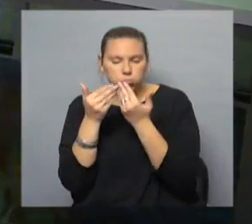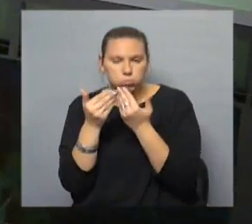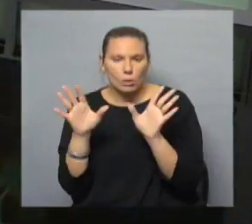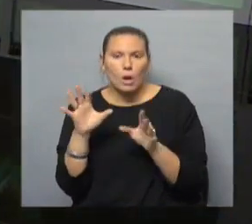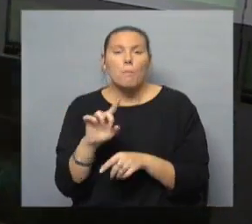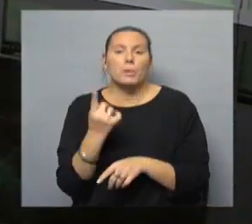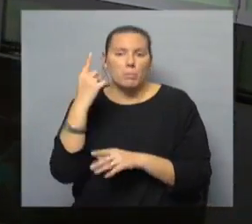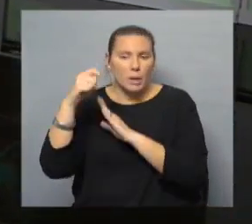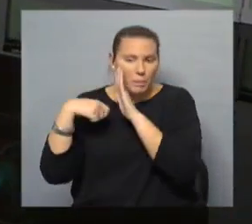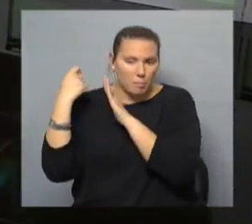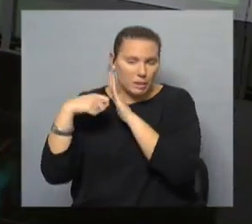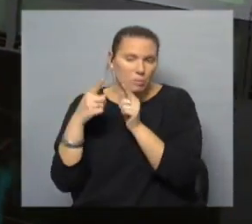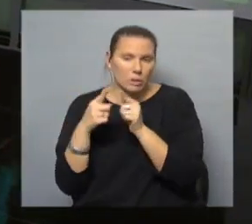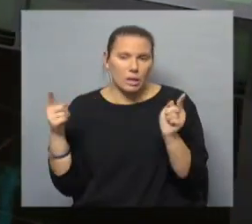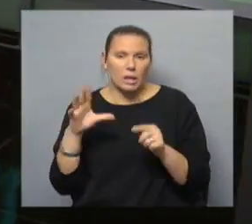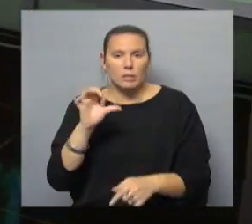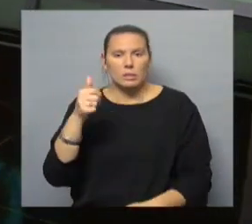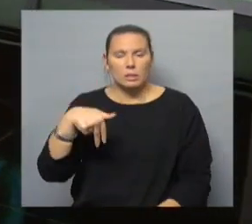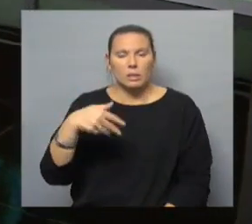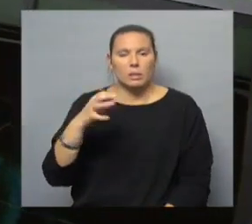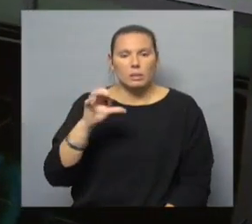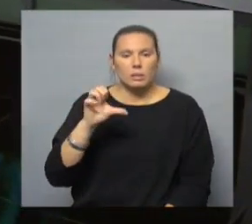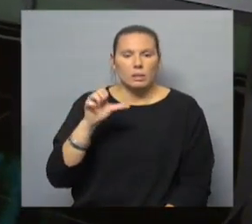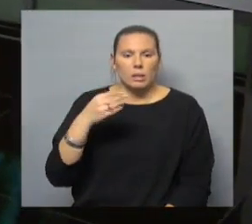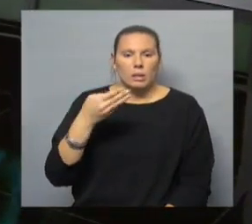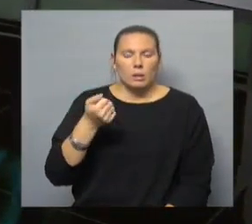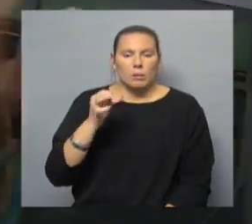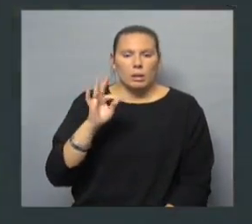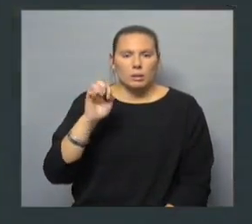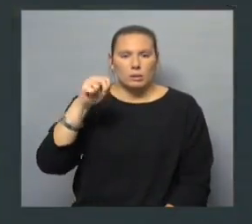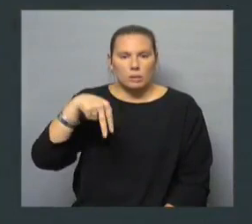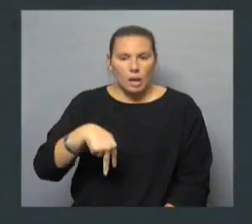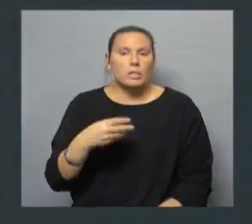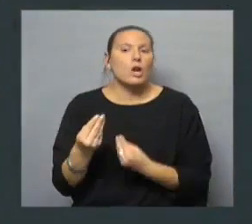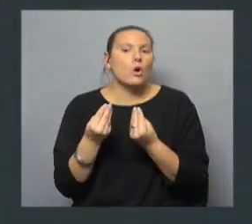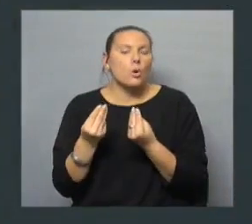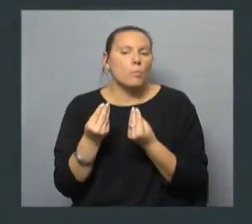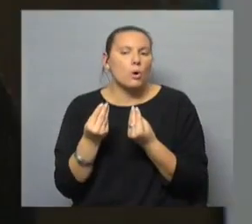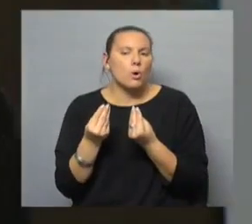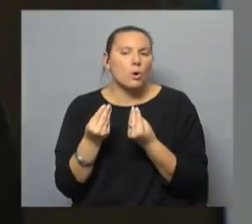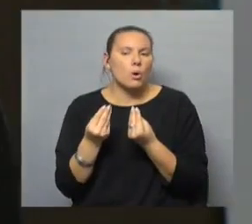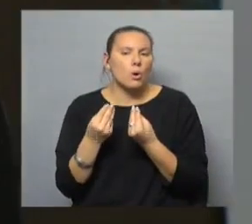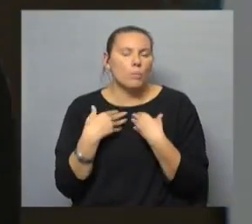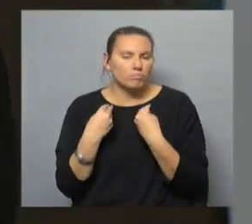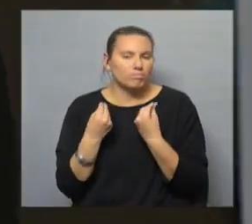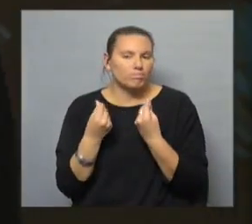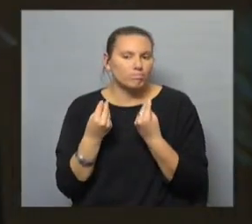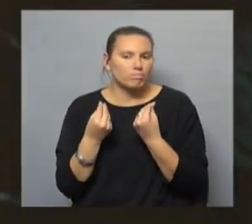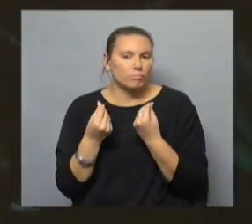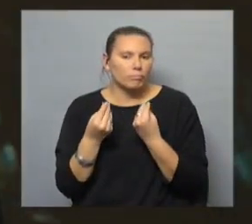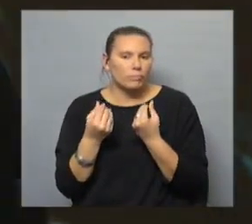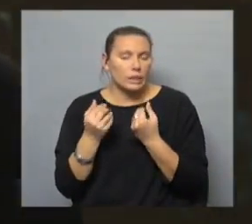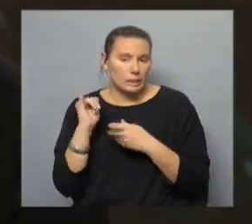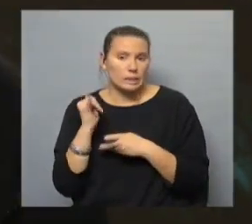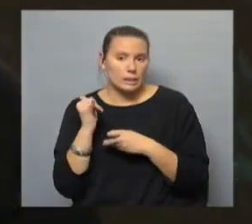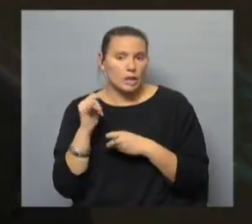Internacional de San Sebastián, que es uno de los más prestigiosos? ¿Fue como una carga? ¿Fue algo? Bueno, fue una